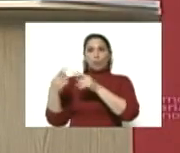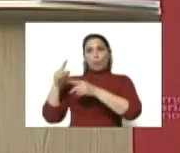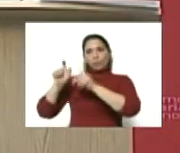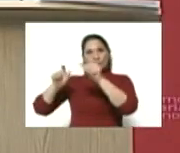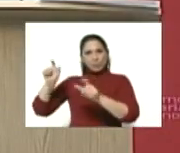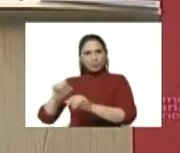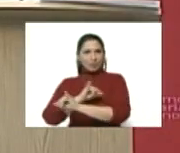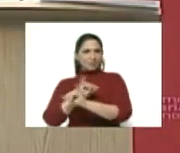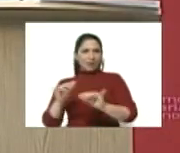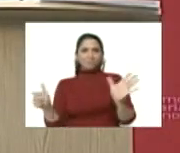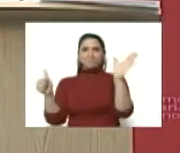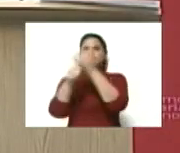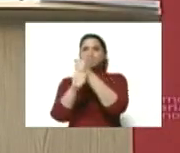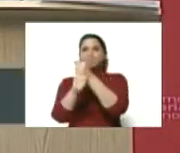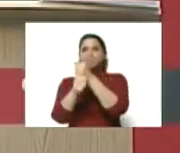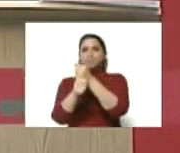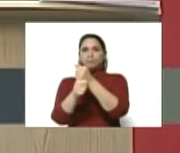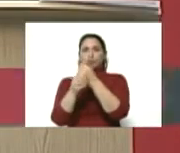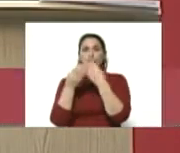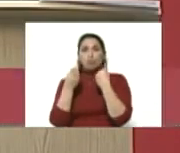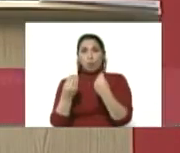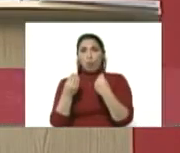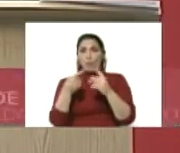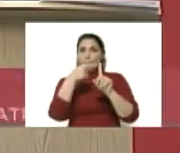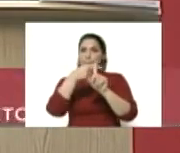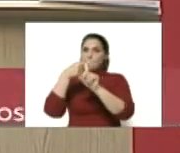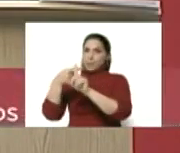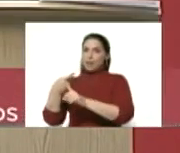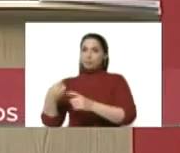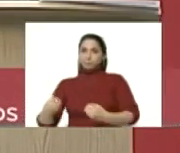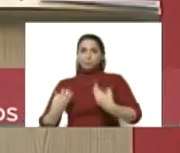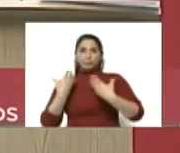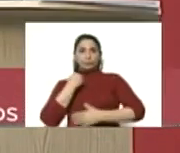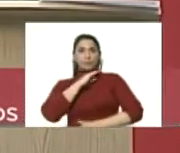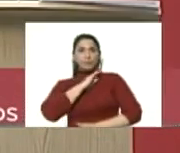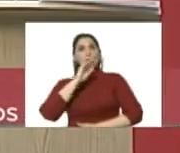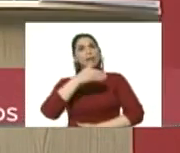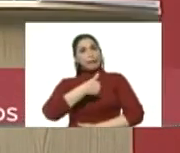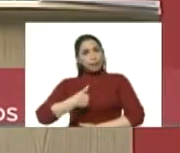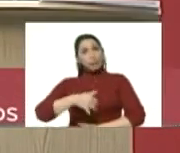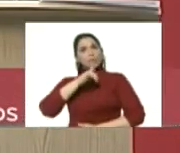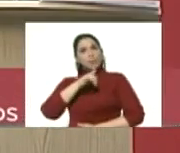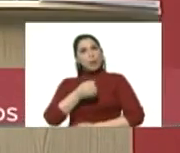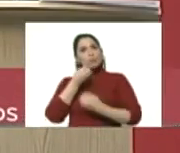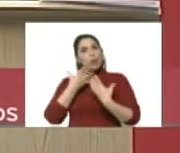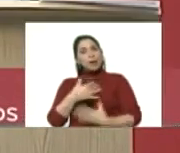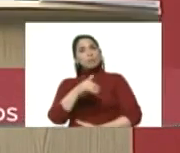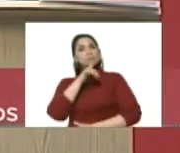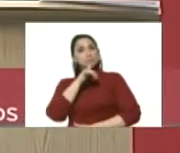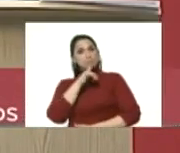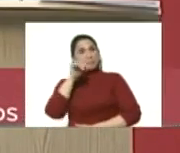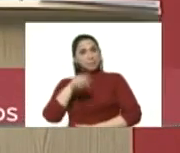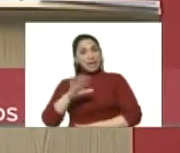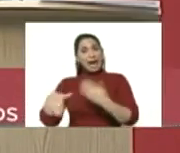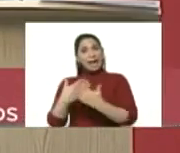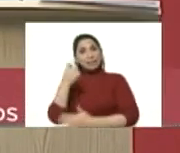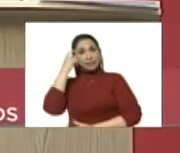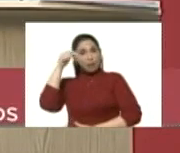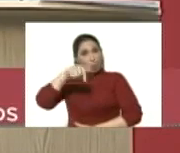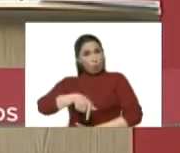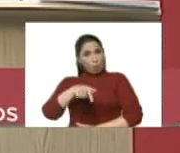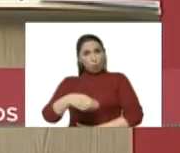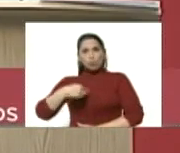sido detectados como casos positivos. Queremos informar la buena noticia, además, que al día de hoy ya